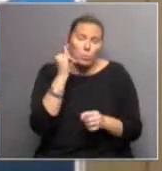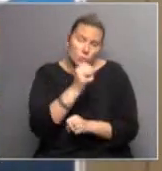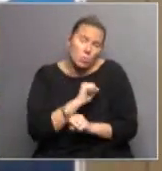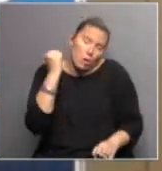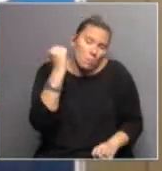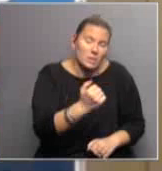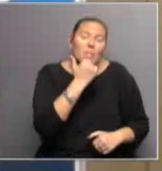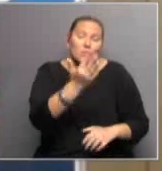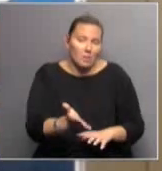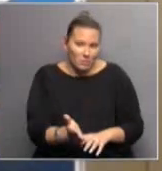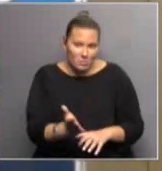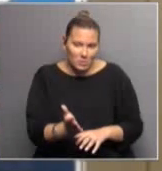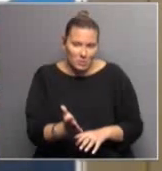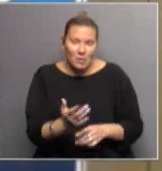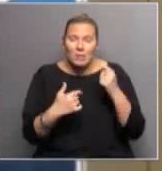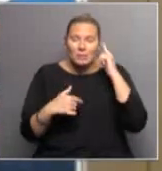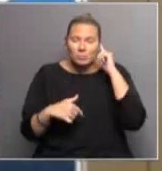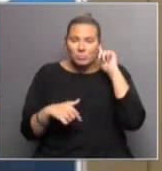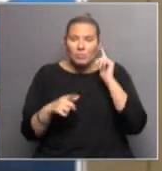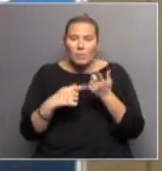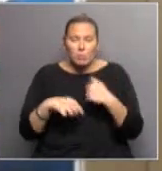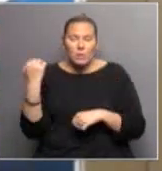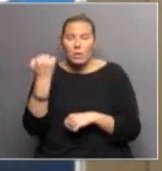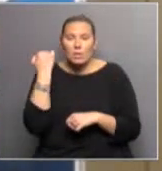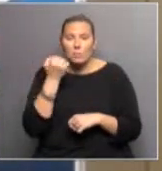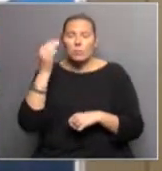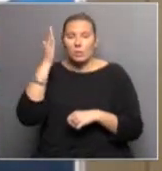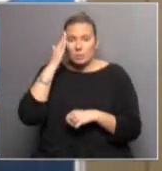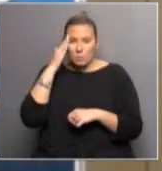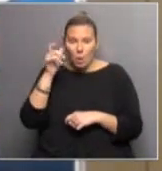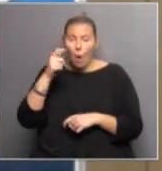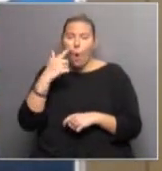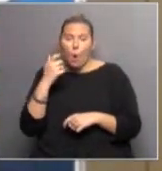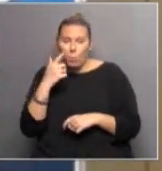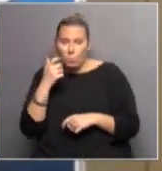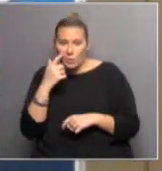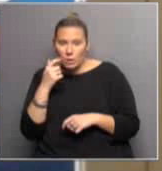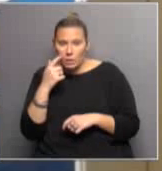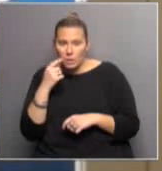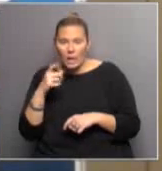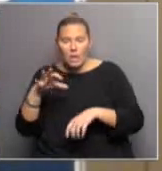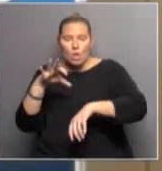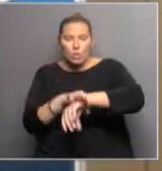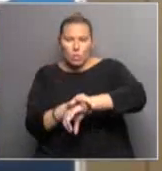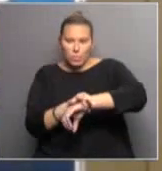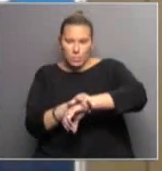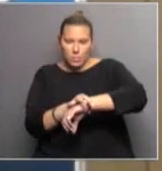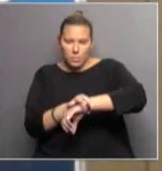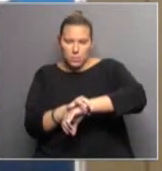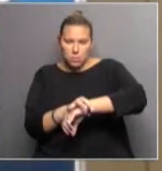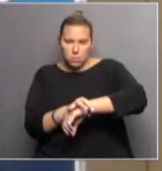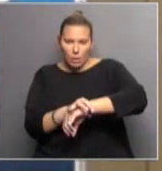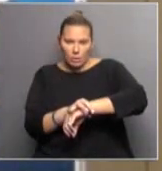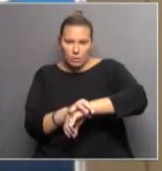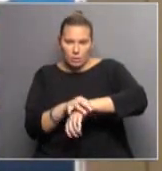al femicidio. Pero es importante que sepamos que los varones que tienen tobilleras no